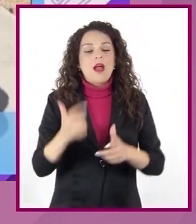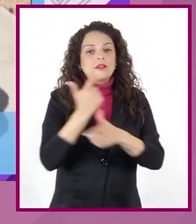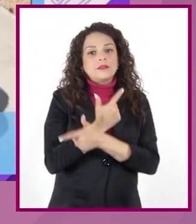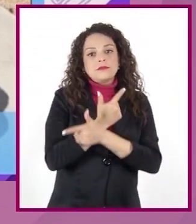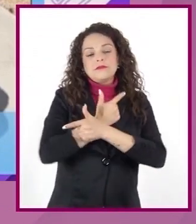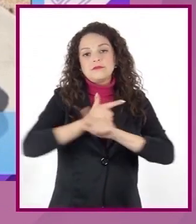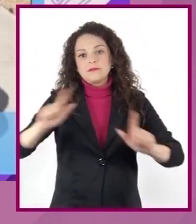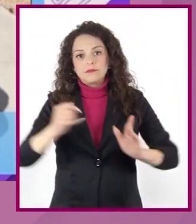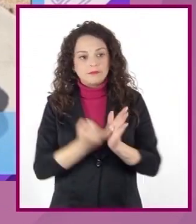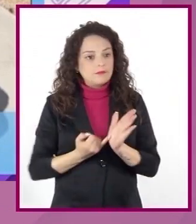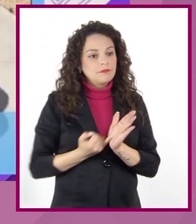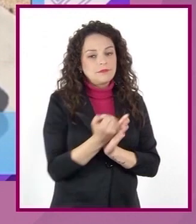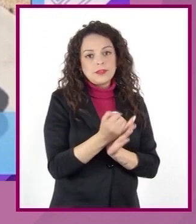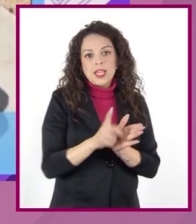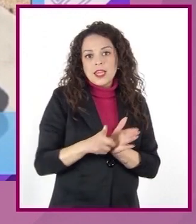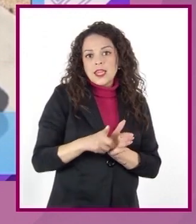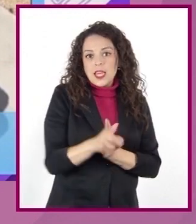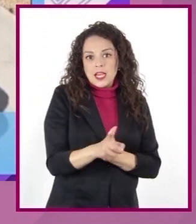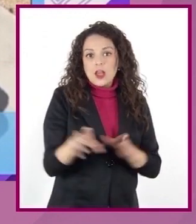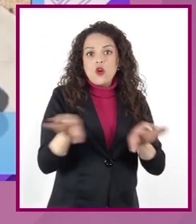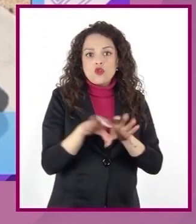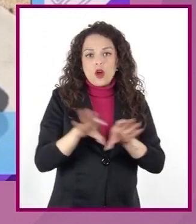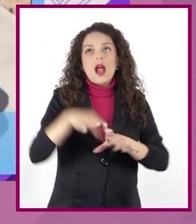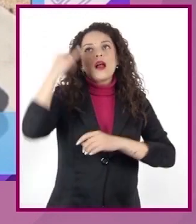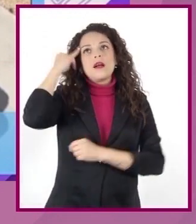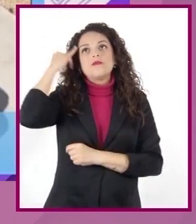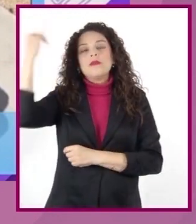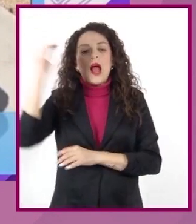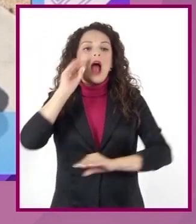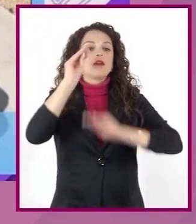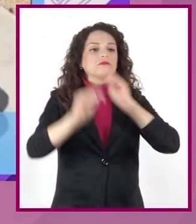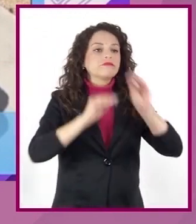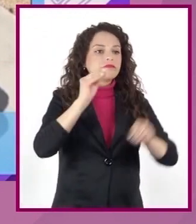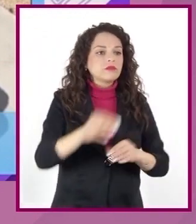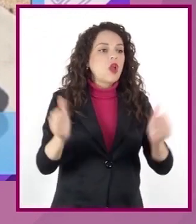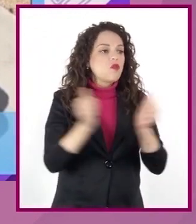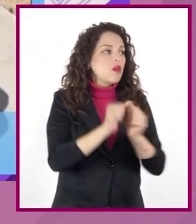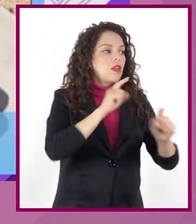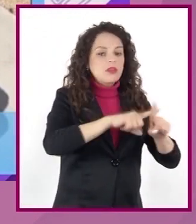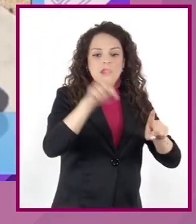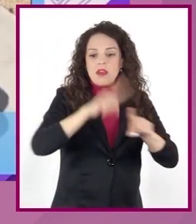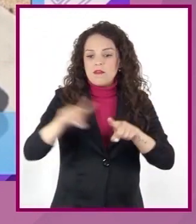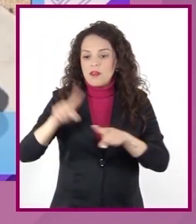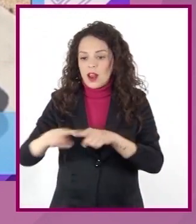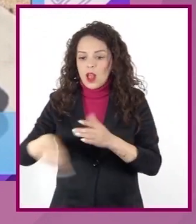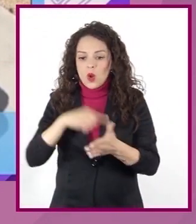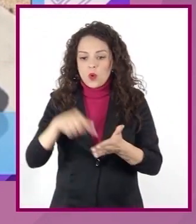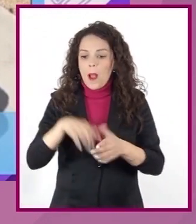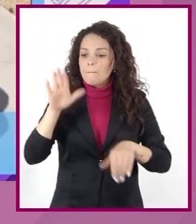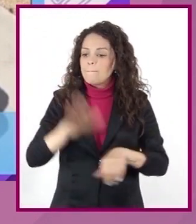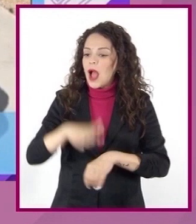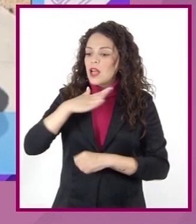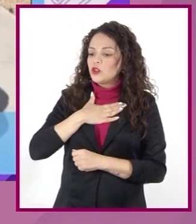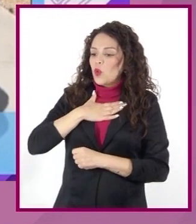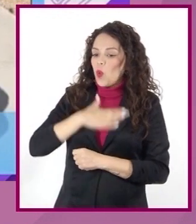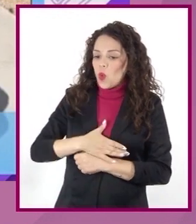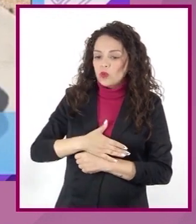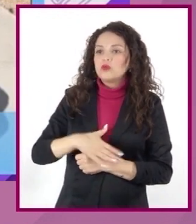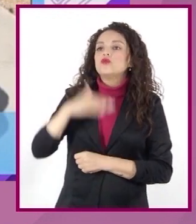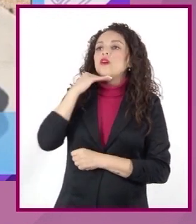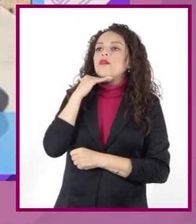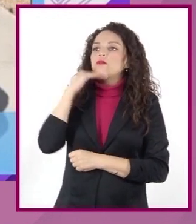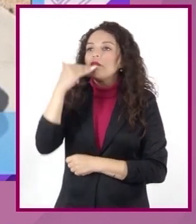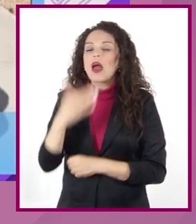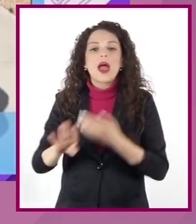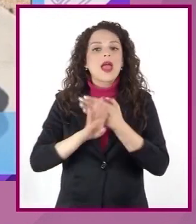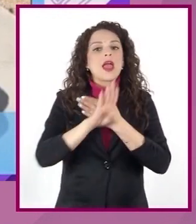uso de su creatividad para conformar espacios diferentes, más justos, dignos y libres de